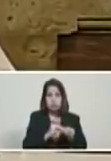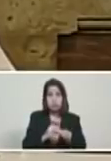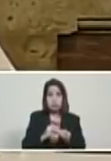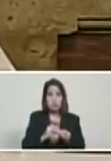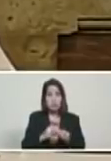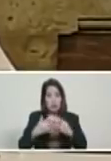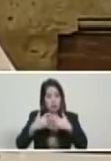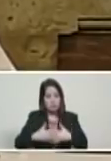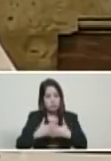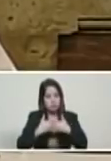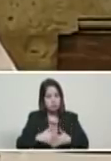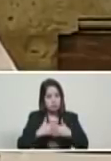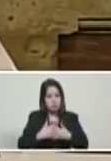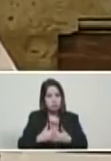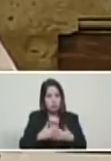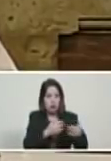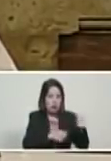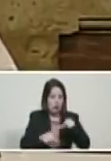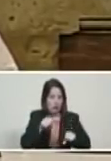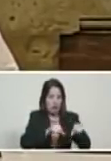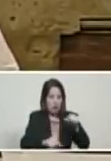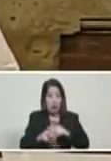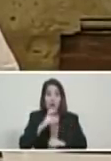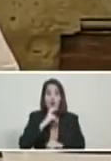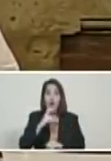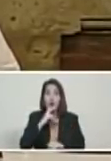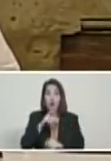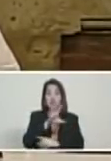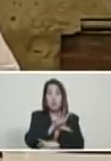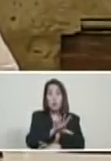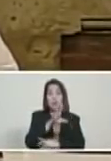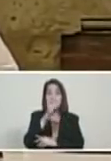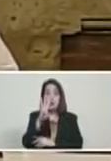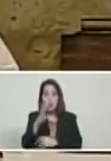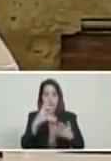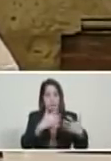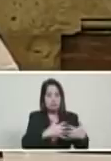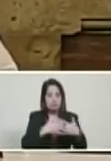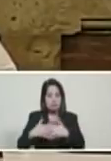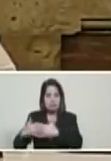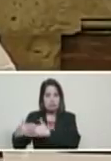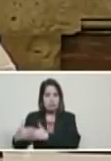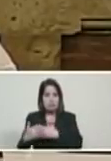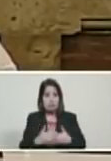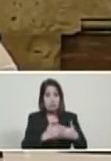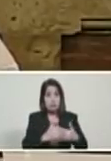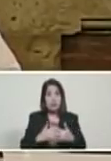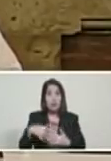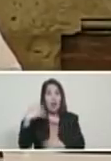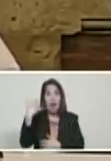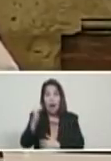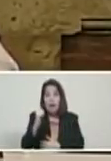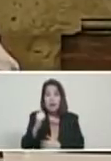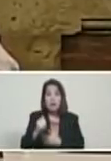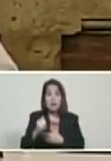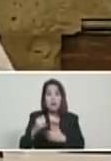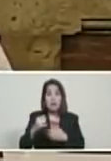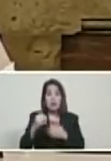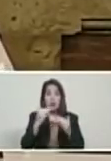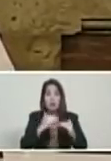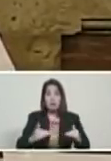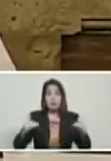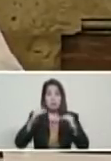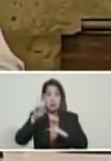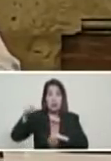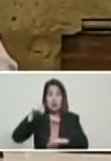plantas donde son 54 plantas que estamos instalando a nivel nacional, a nivel del arco minero